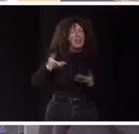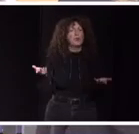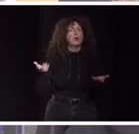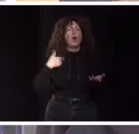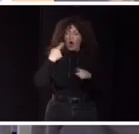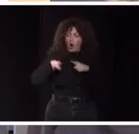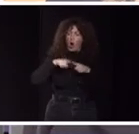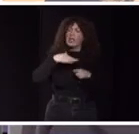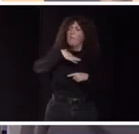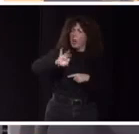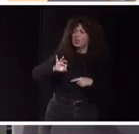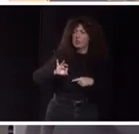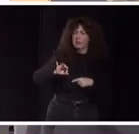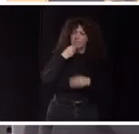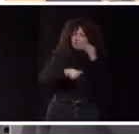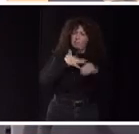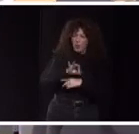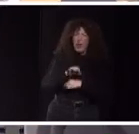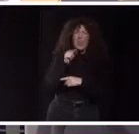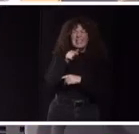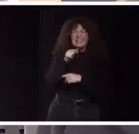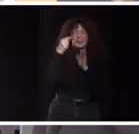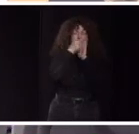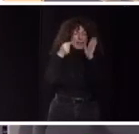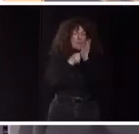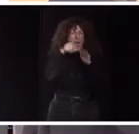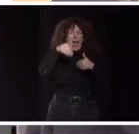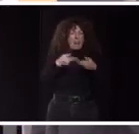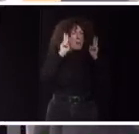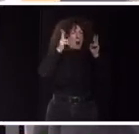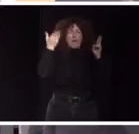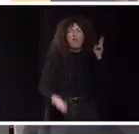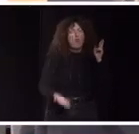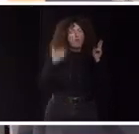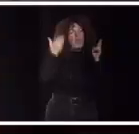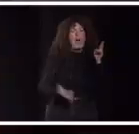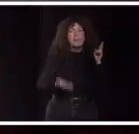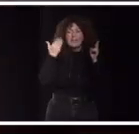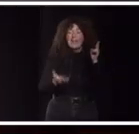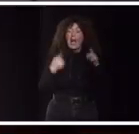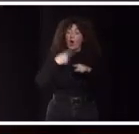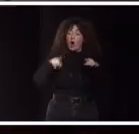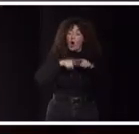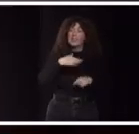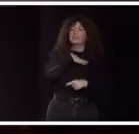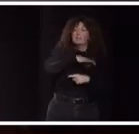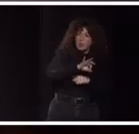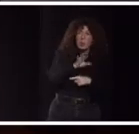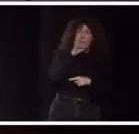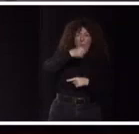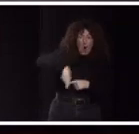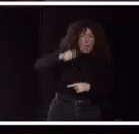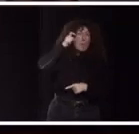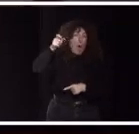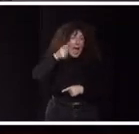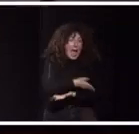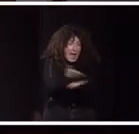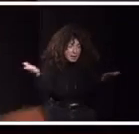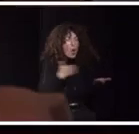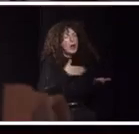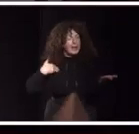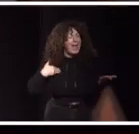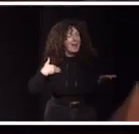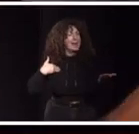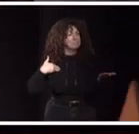hacerlo posible. Es el principio democrático más fundamental. Las cosas son posibles porque el pueblo quiere que sean